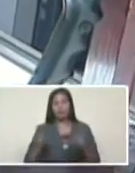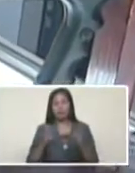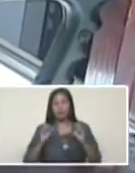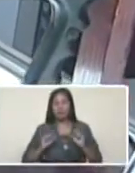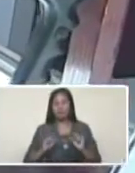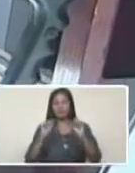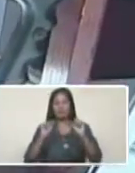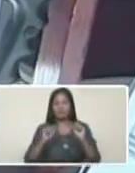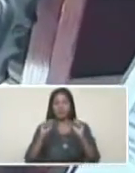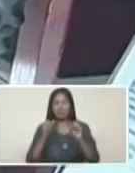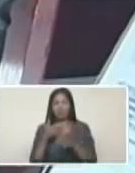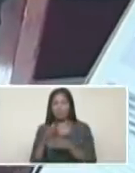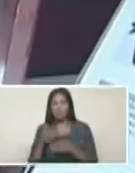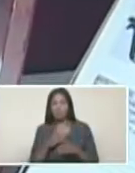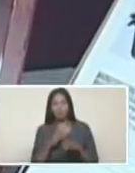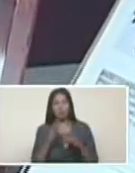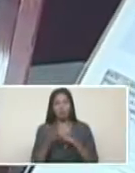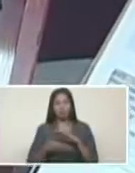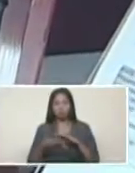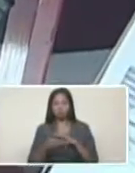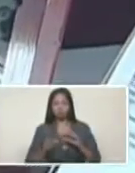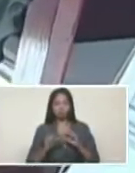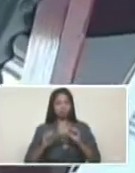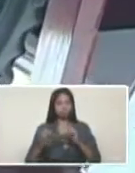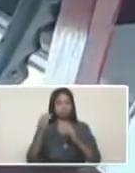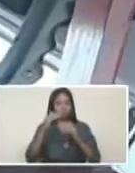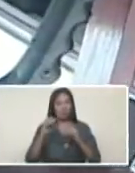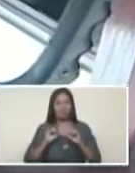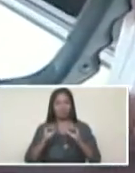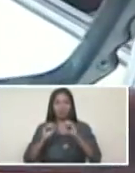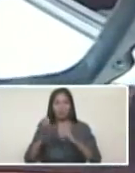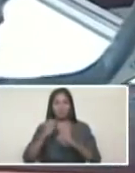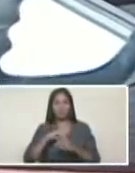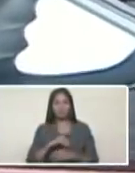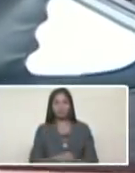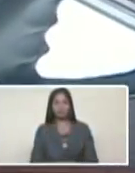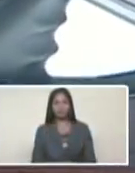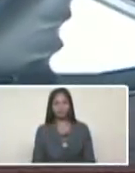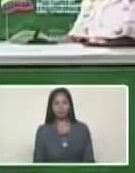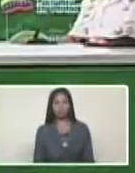de las dificultades. Seguir avanzando,